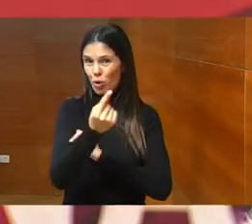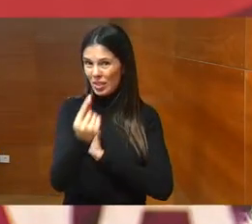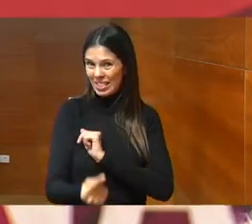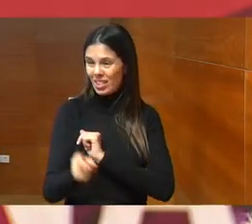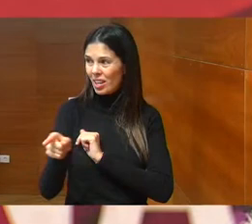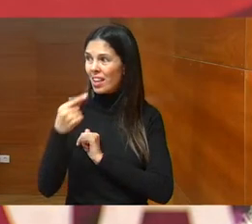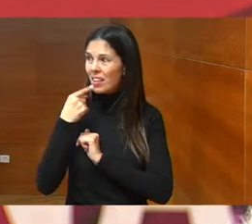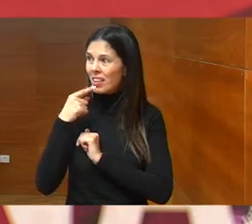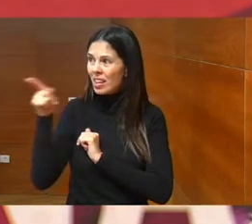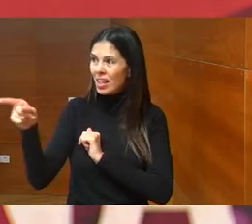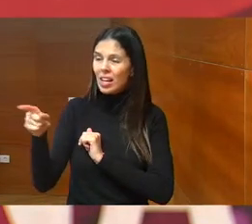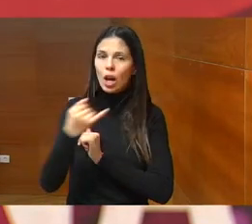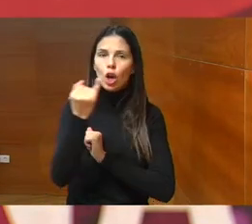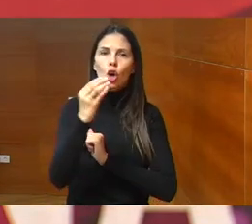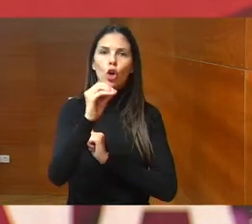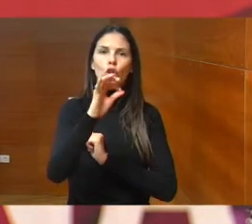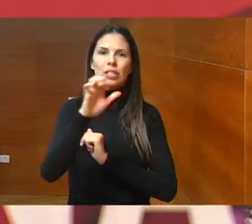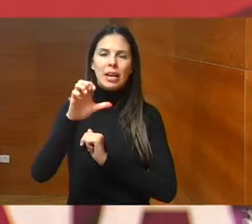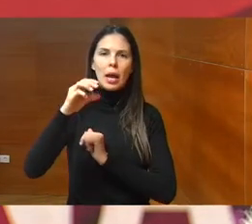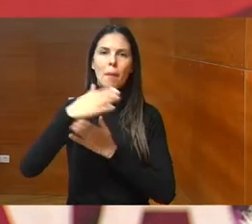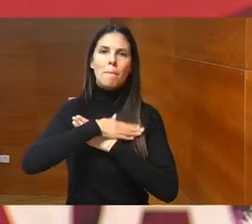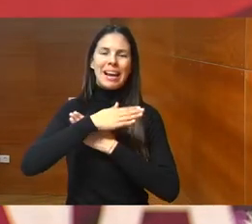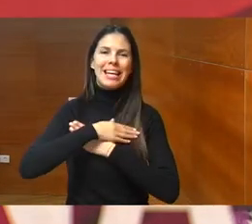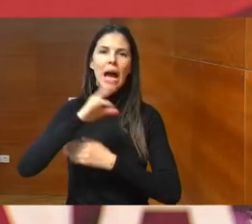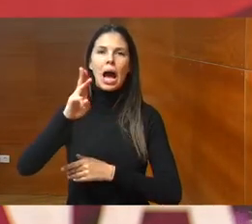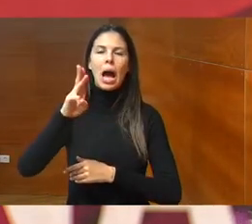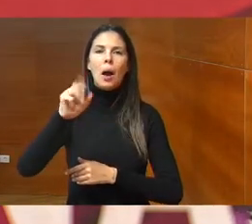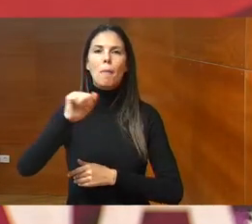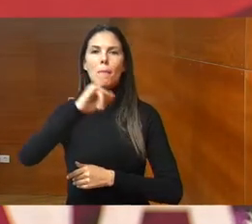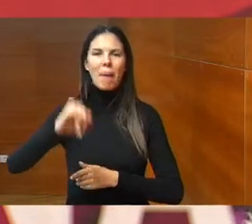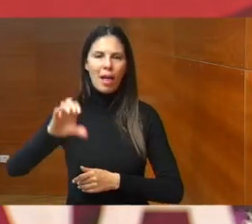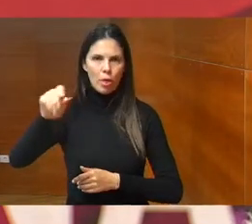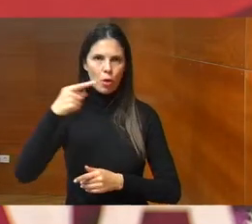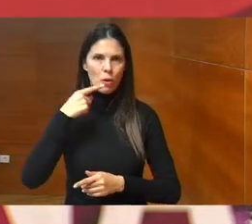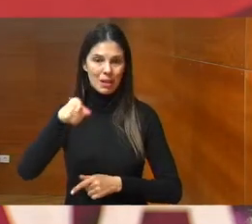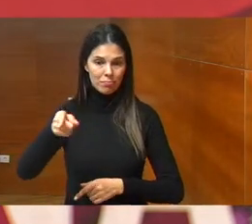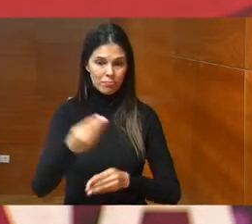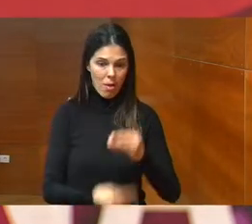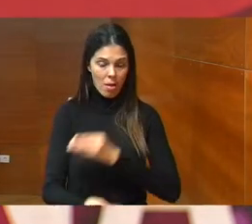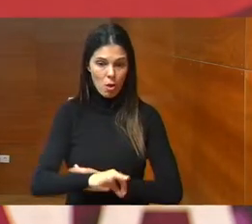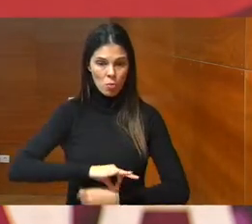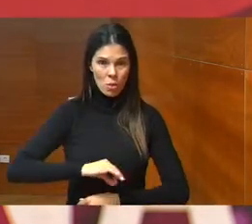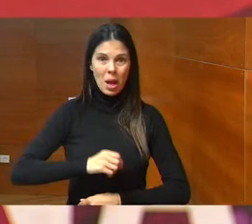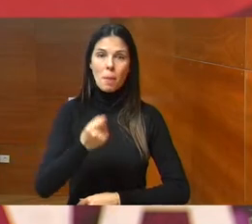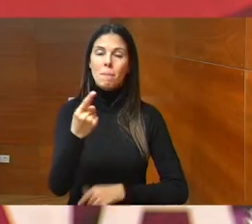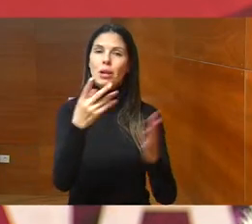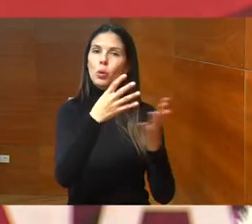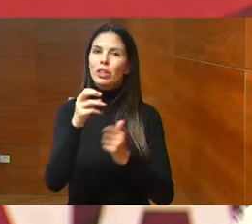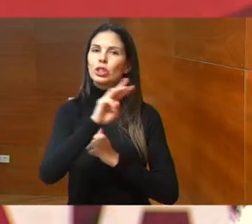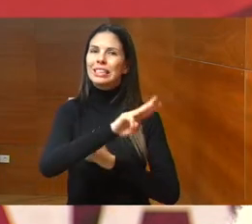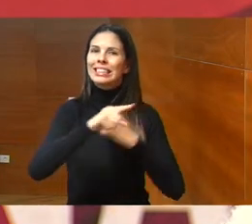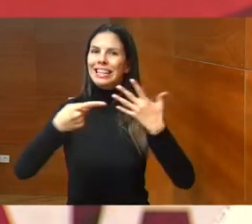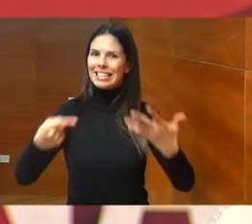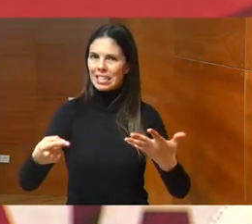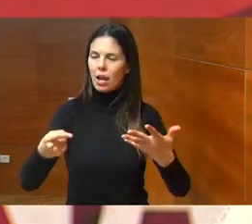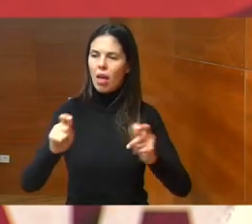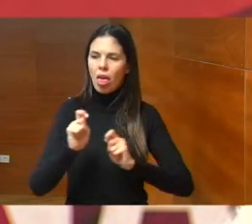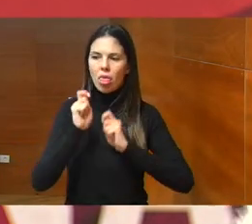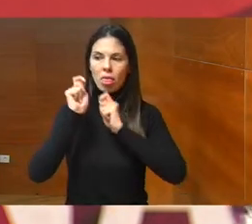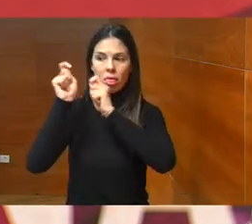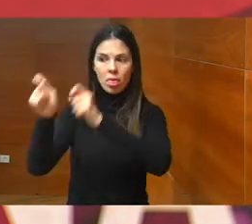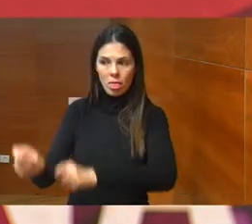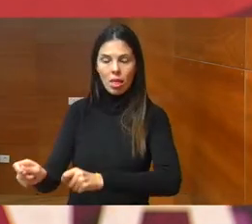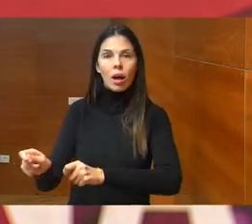a José María pazzomontes que era de pontevedra de 19306 fue adjudicatario por